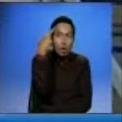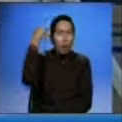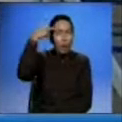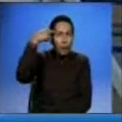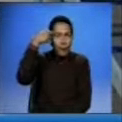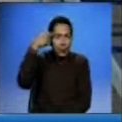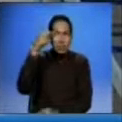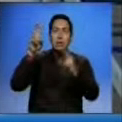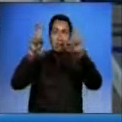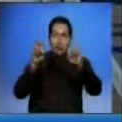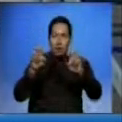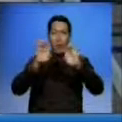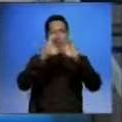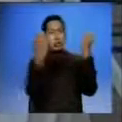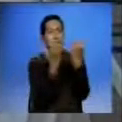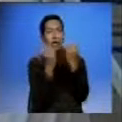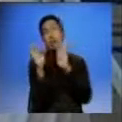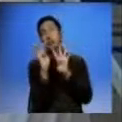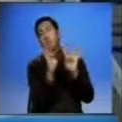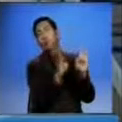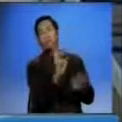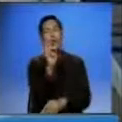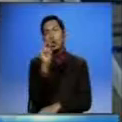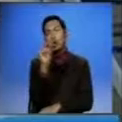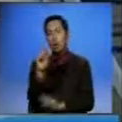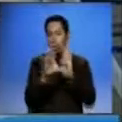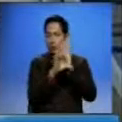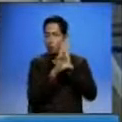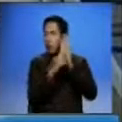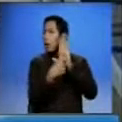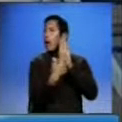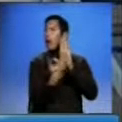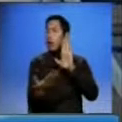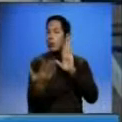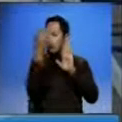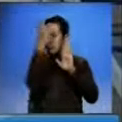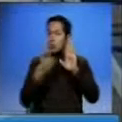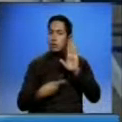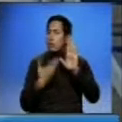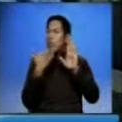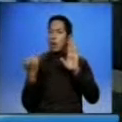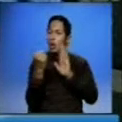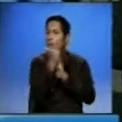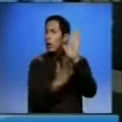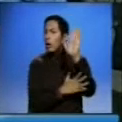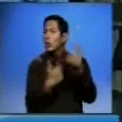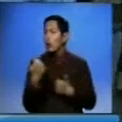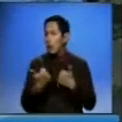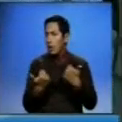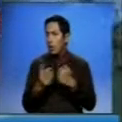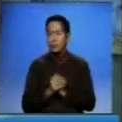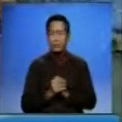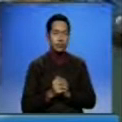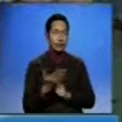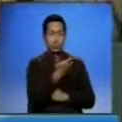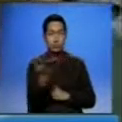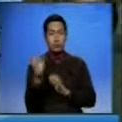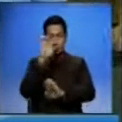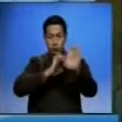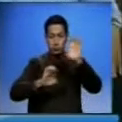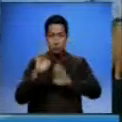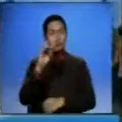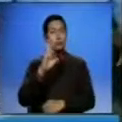tema de llenar estadios, sino de que mediante la ley se determine cuál es el mejor proyecto. Y se basan en el estudio